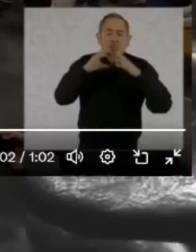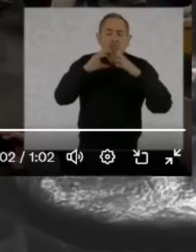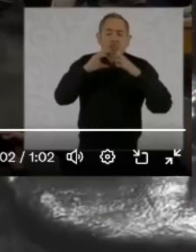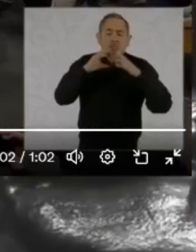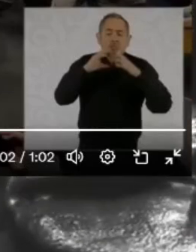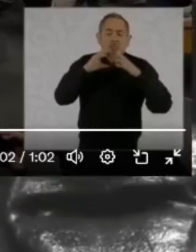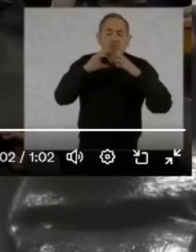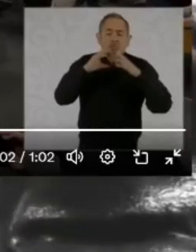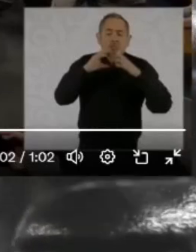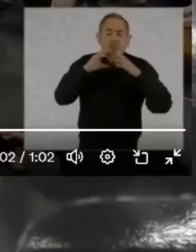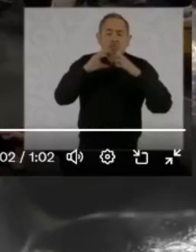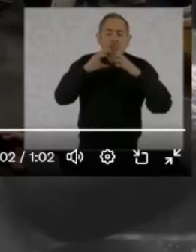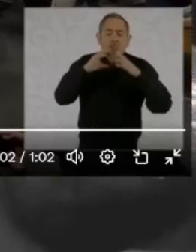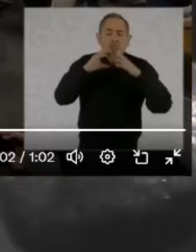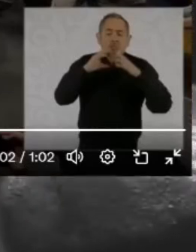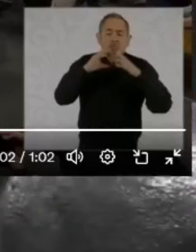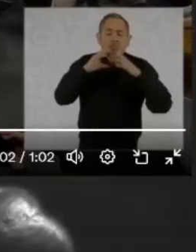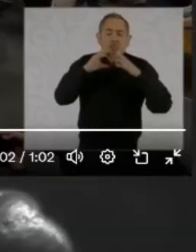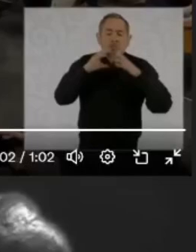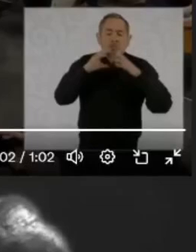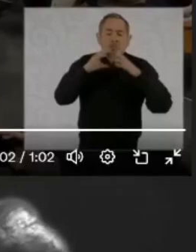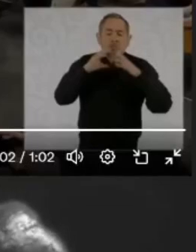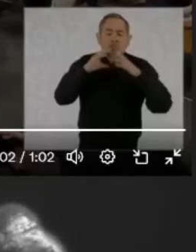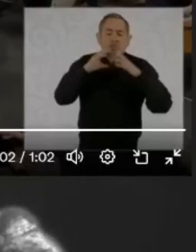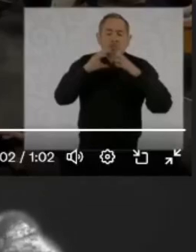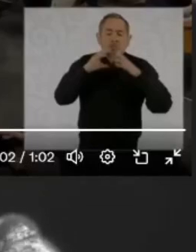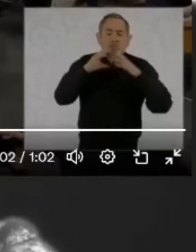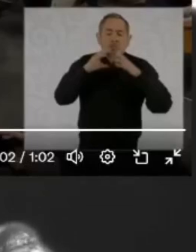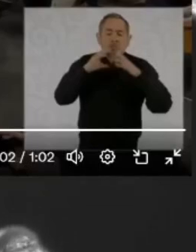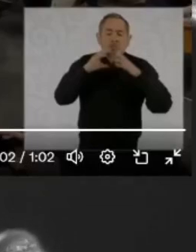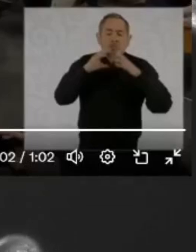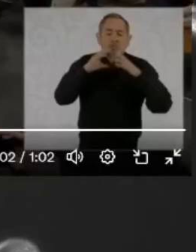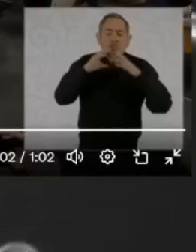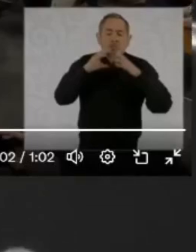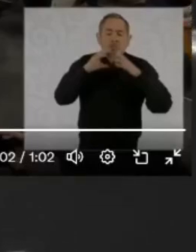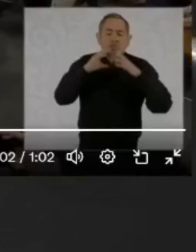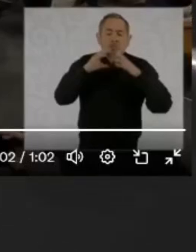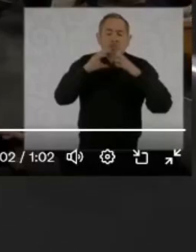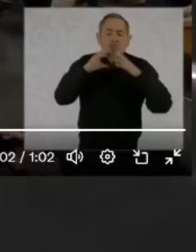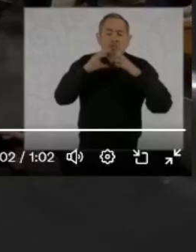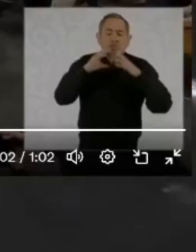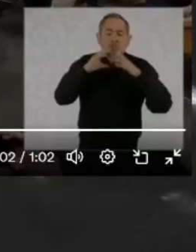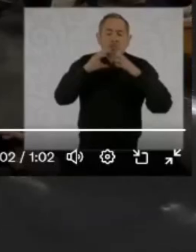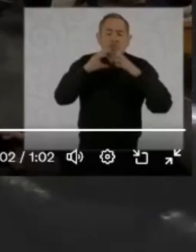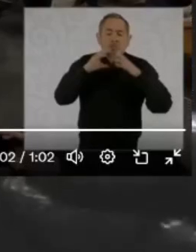por allá por el sur de la ciudad, les comento rápidamente. Muy cerca de la Prepa 5,